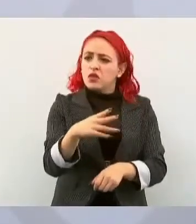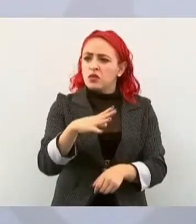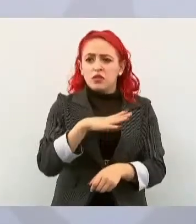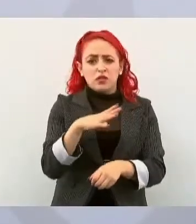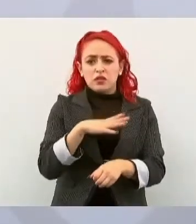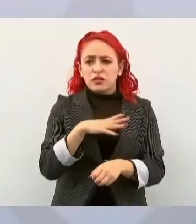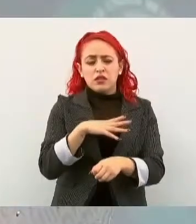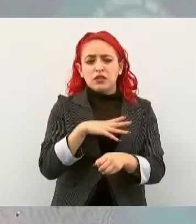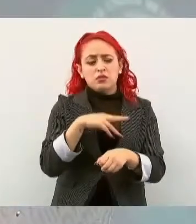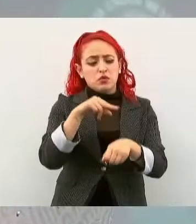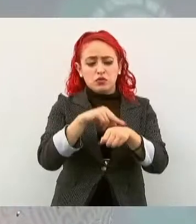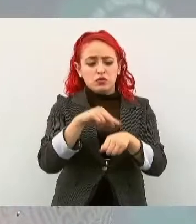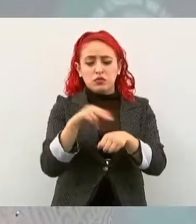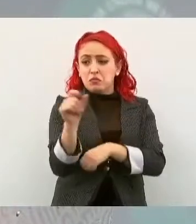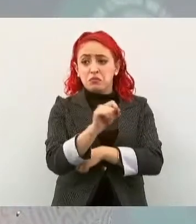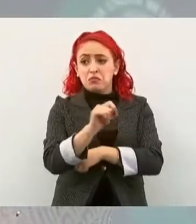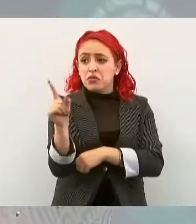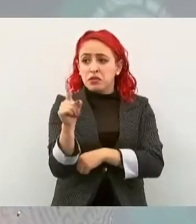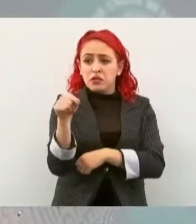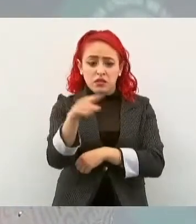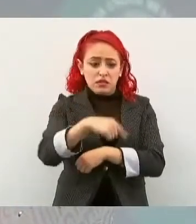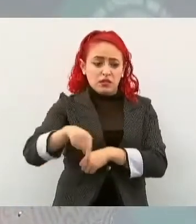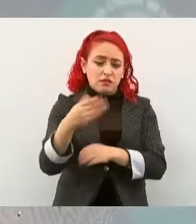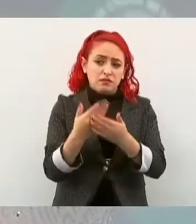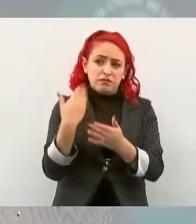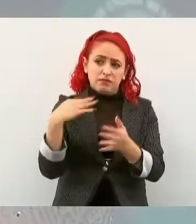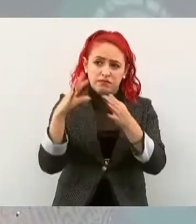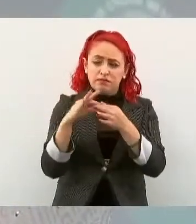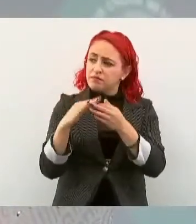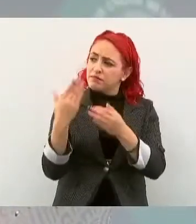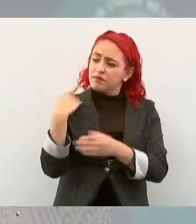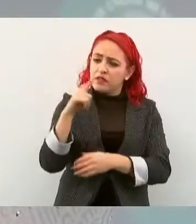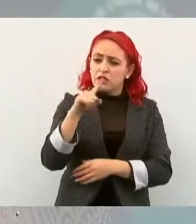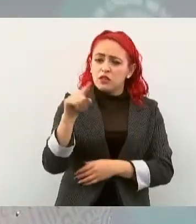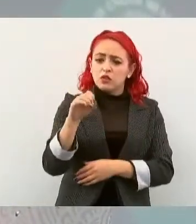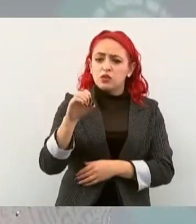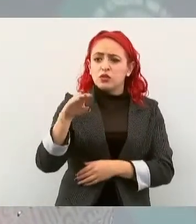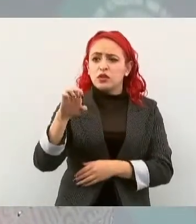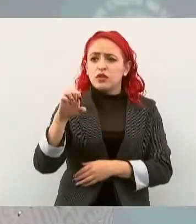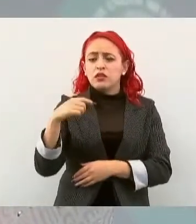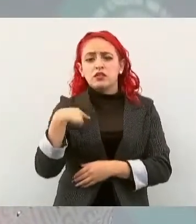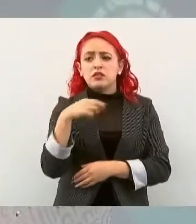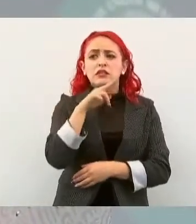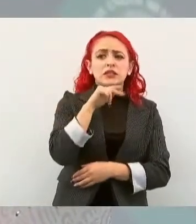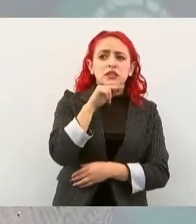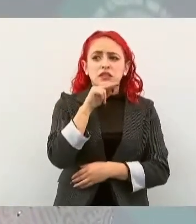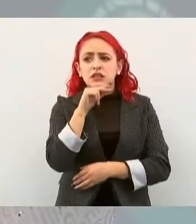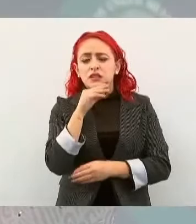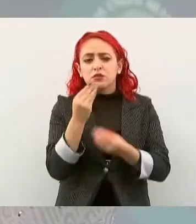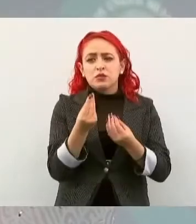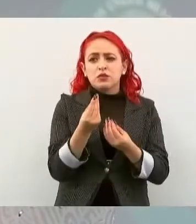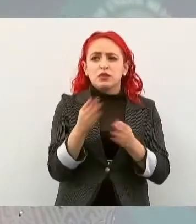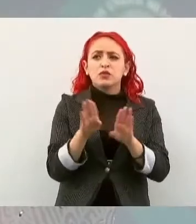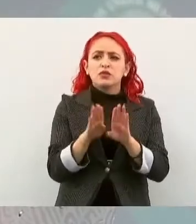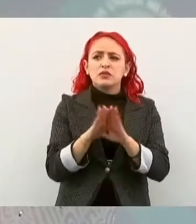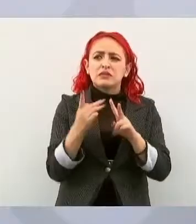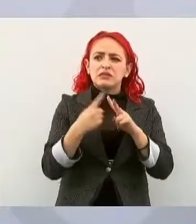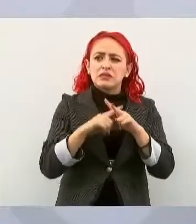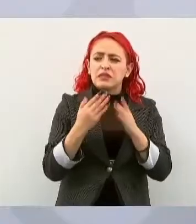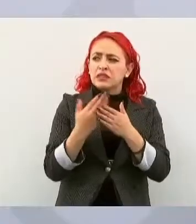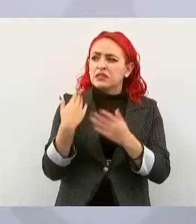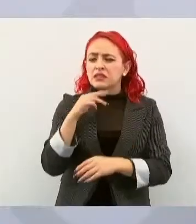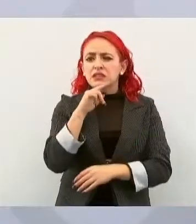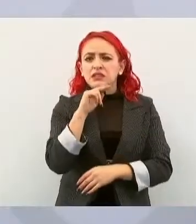tenemos especialistas, como aquí lo mencionó Zoé. Yo traía la preocupación desde el principio,